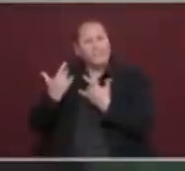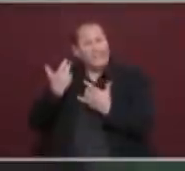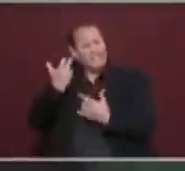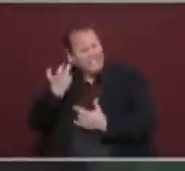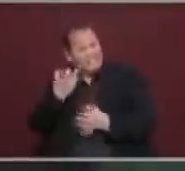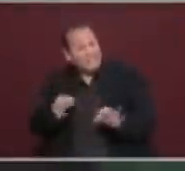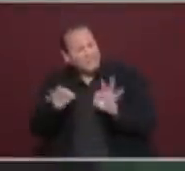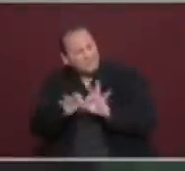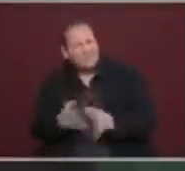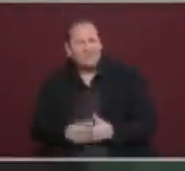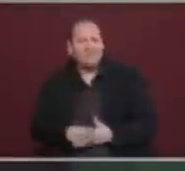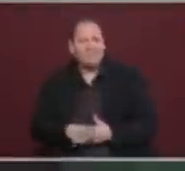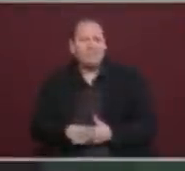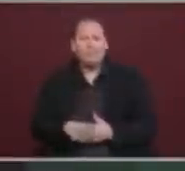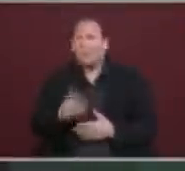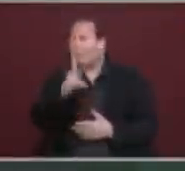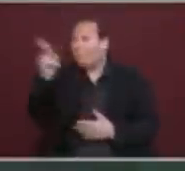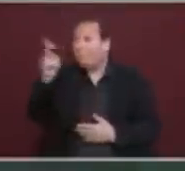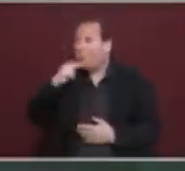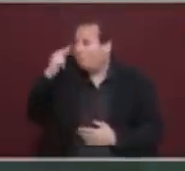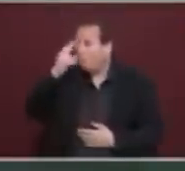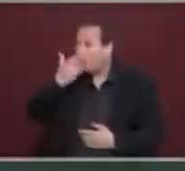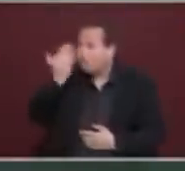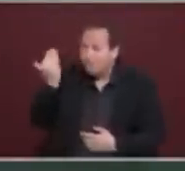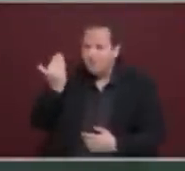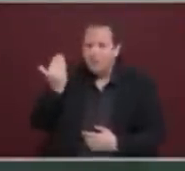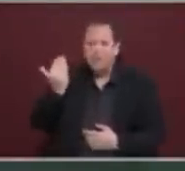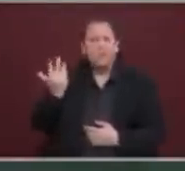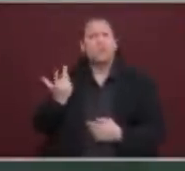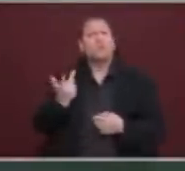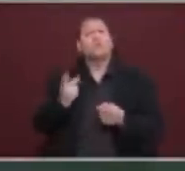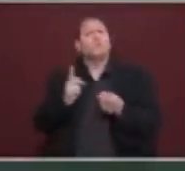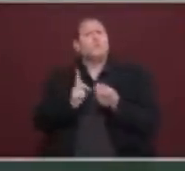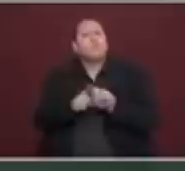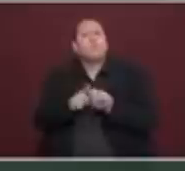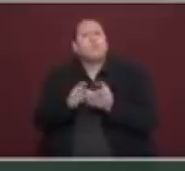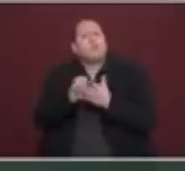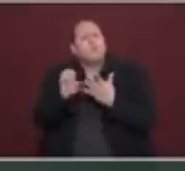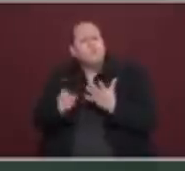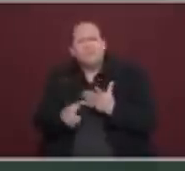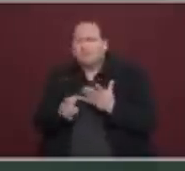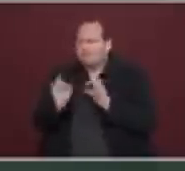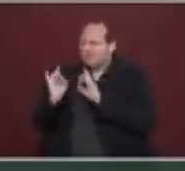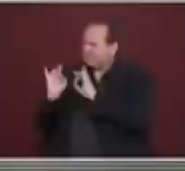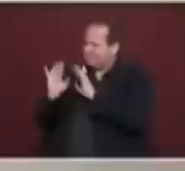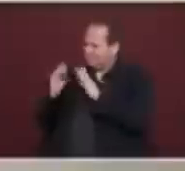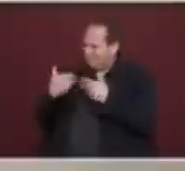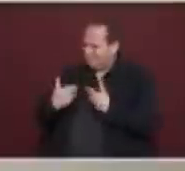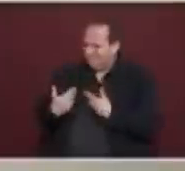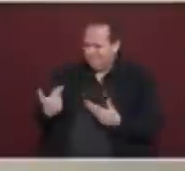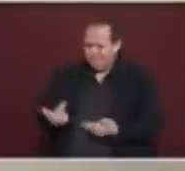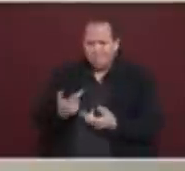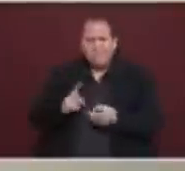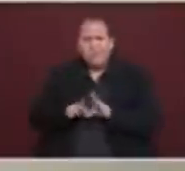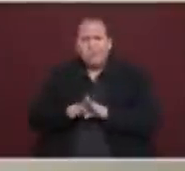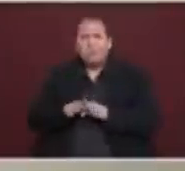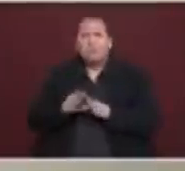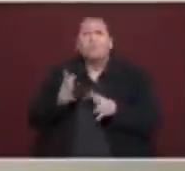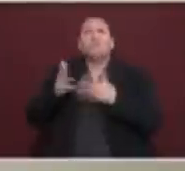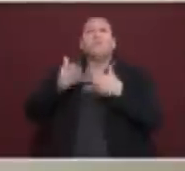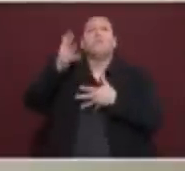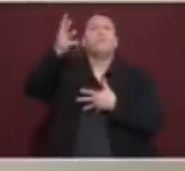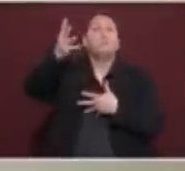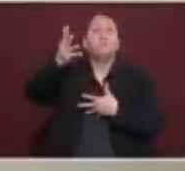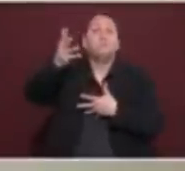importante porque el que no sabe de dónde viene difícilmente va a saber hacia dónde va